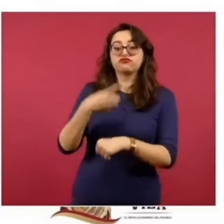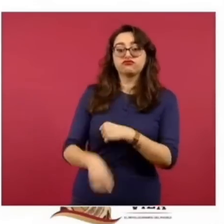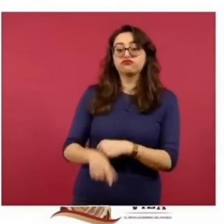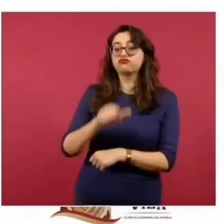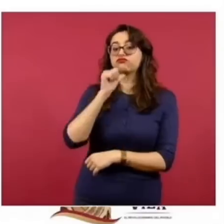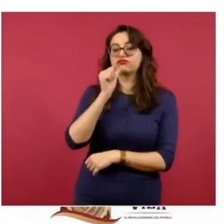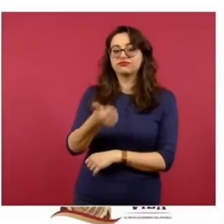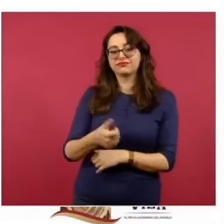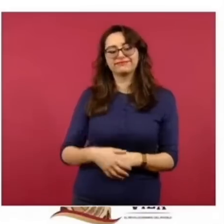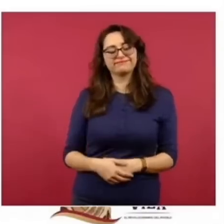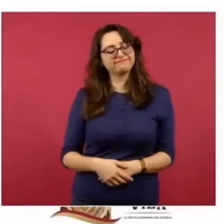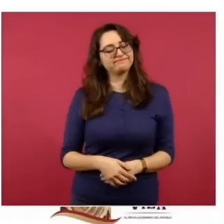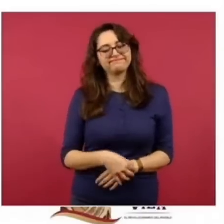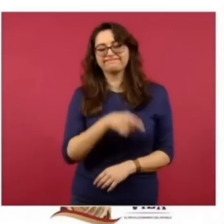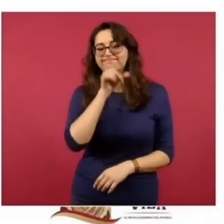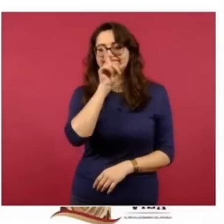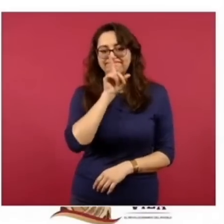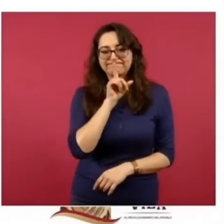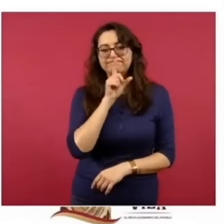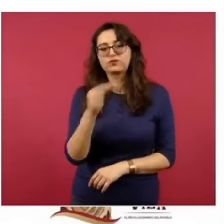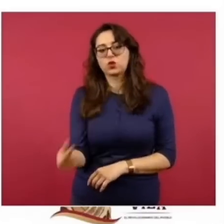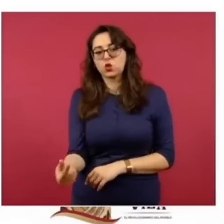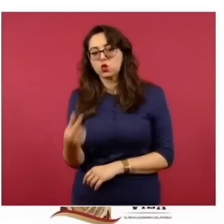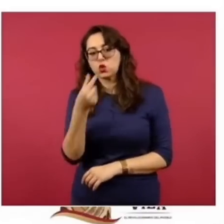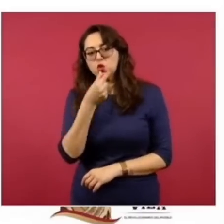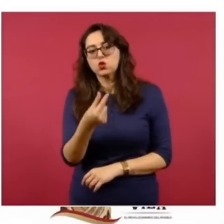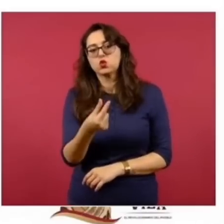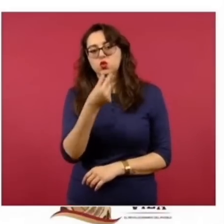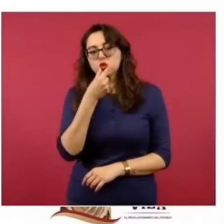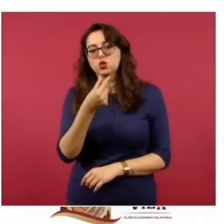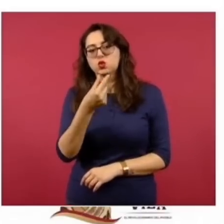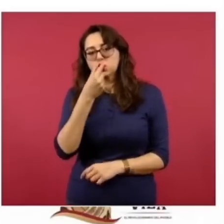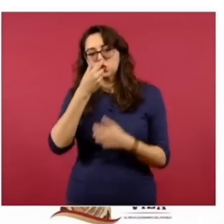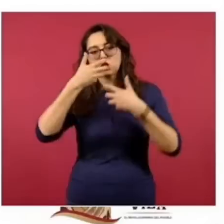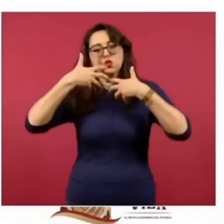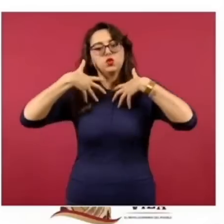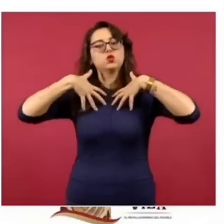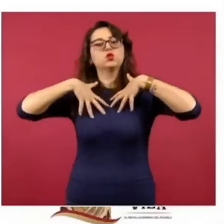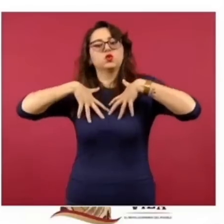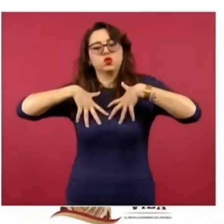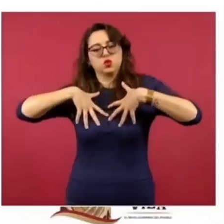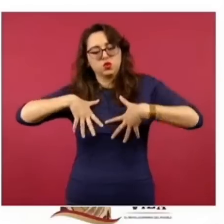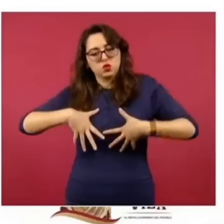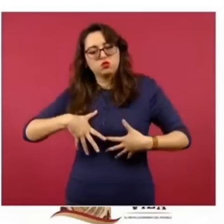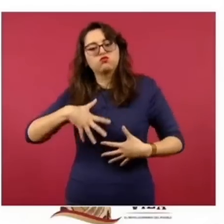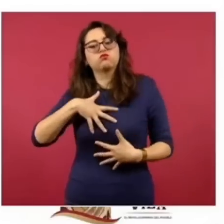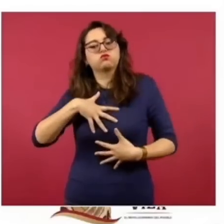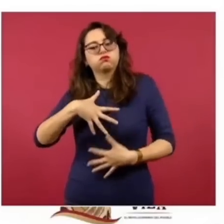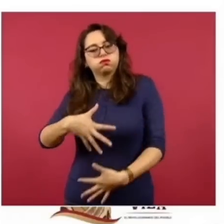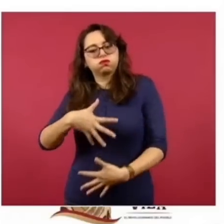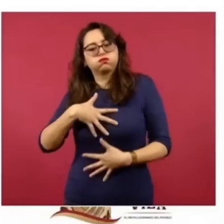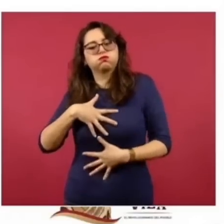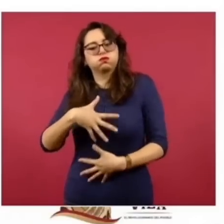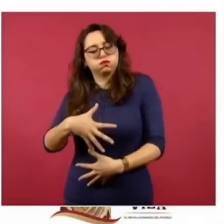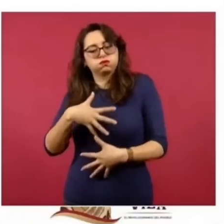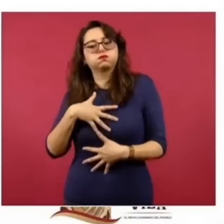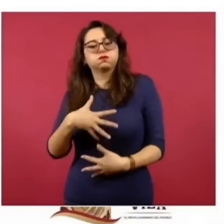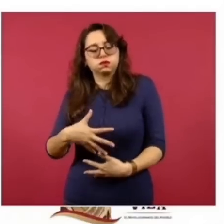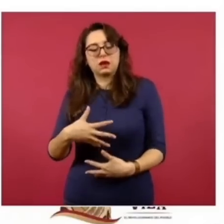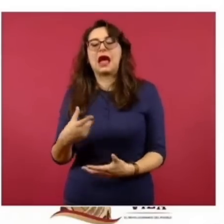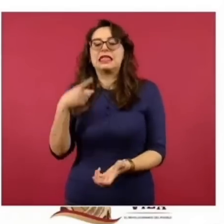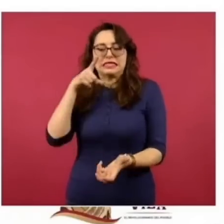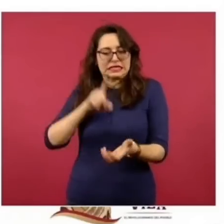vapores inhalados a partir del consumo de estos productos llegan hasta los alvéolos pulmonares, que son las zonas